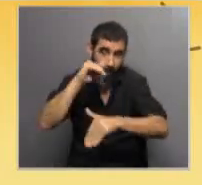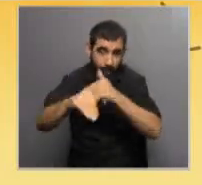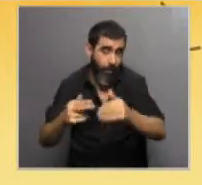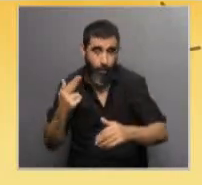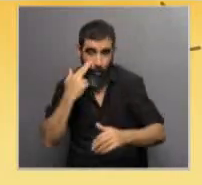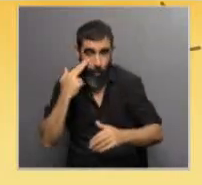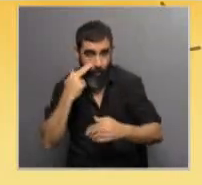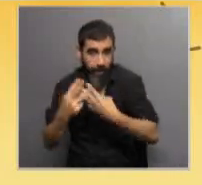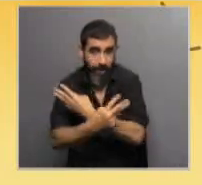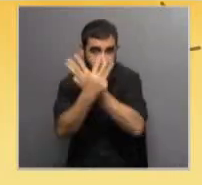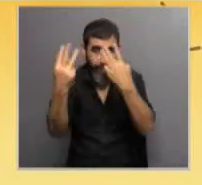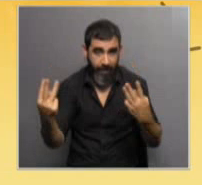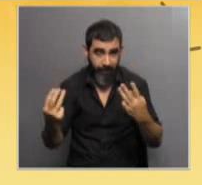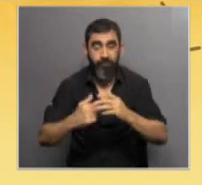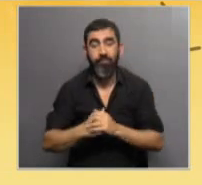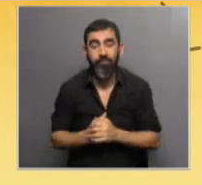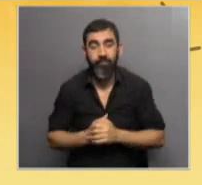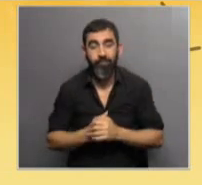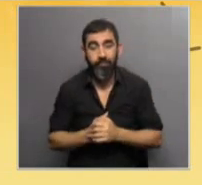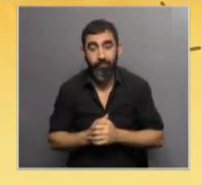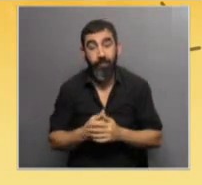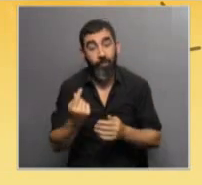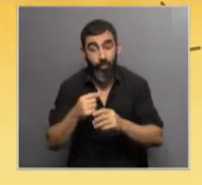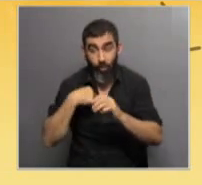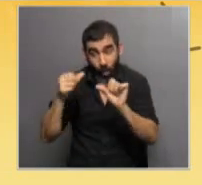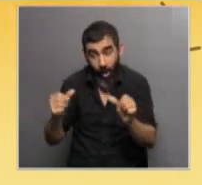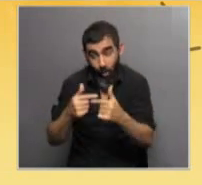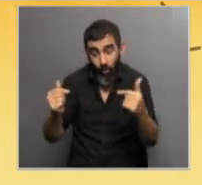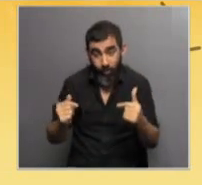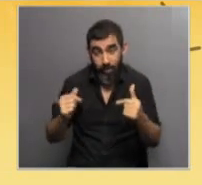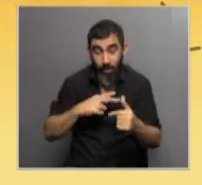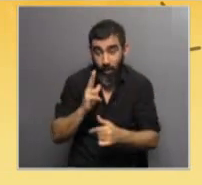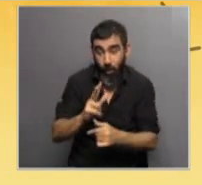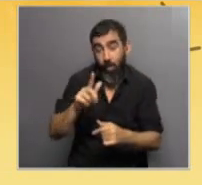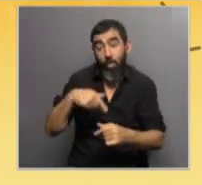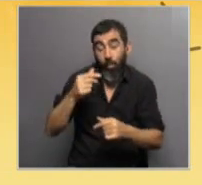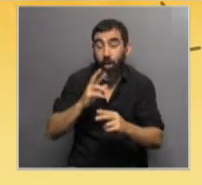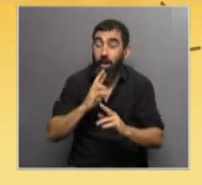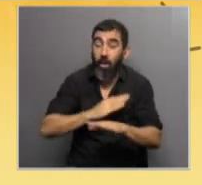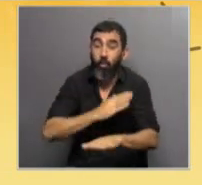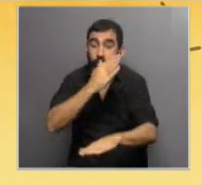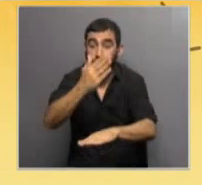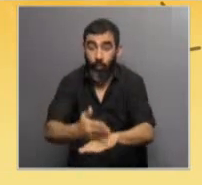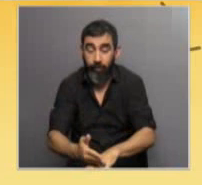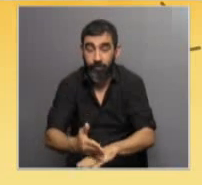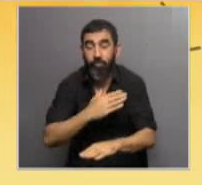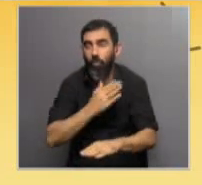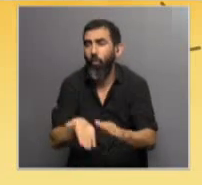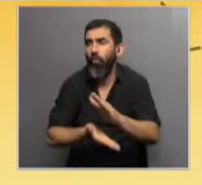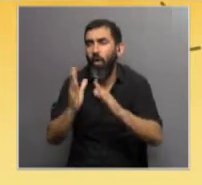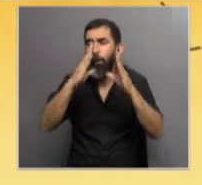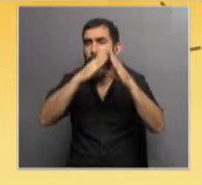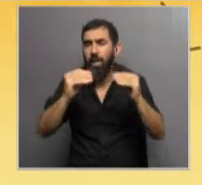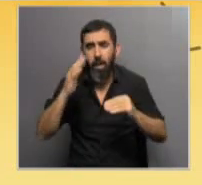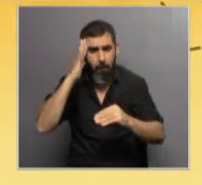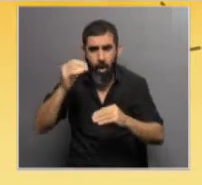todas entonces te paga lo que sea bueno uno va al pinar o felipe piensa que ve mucha arena